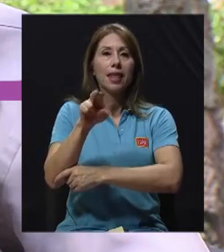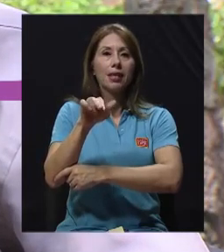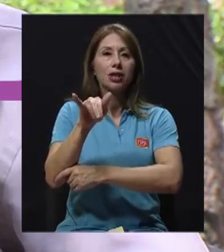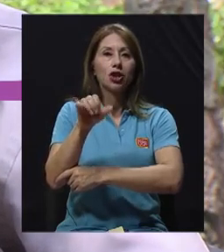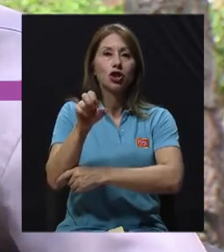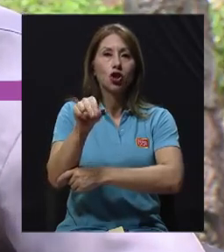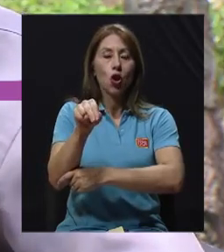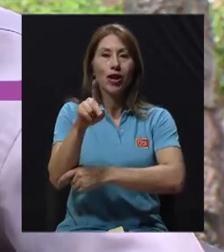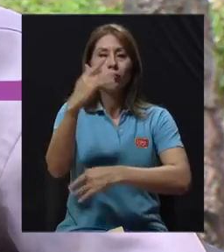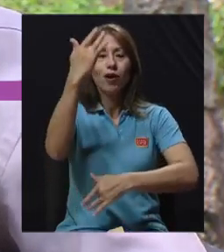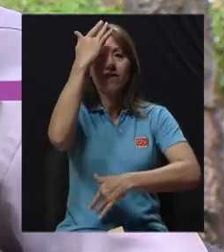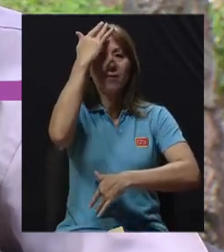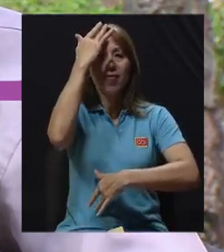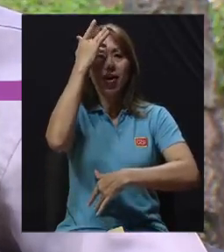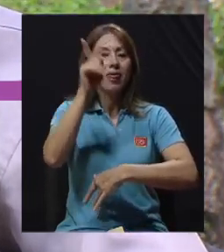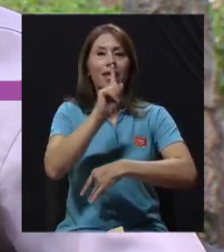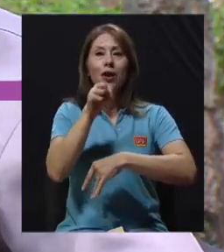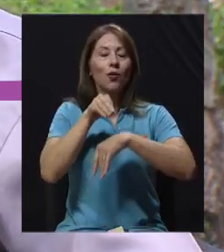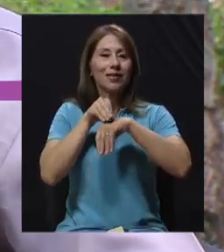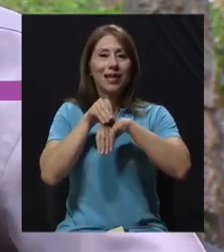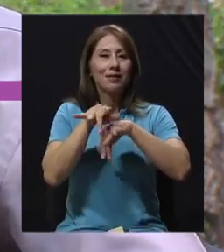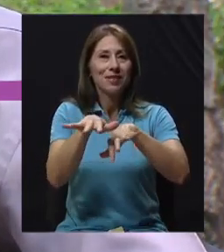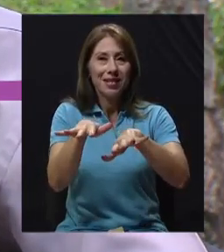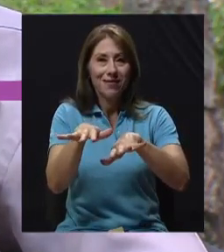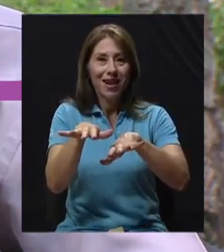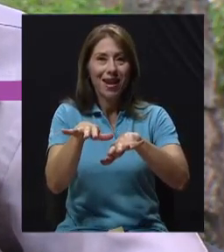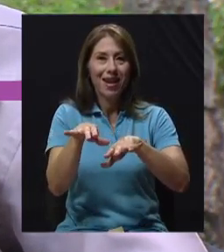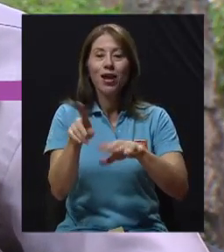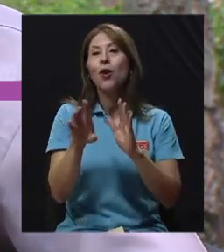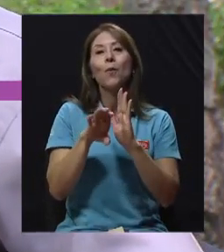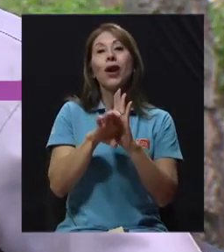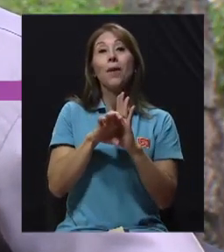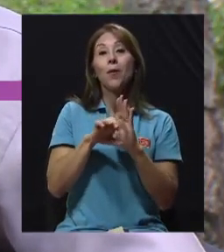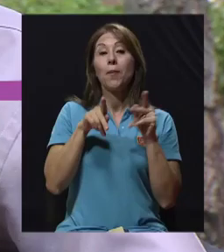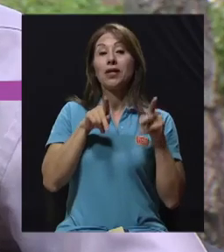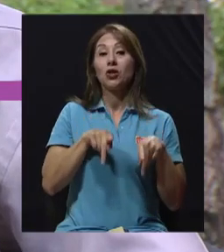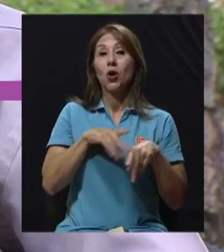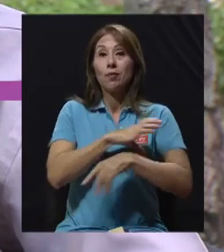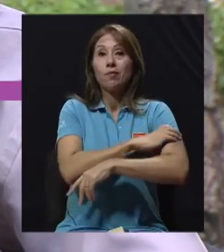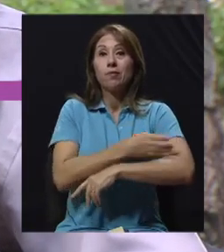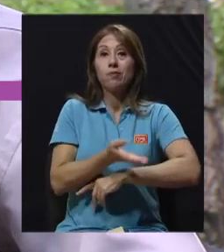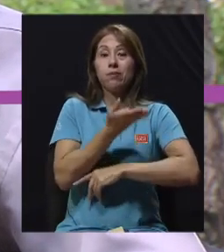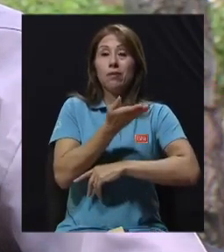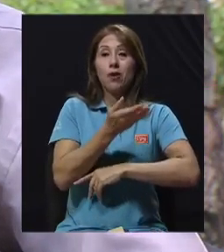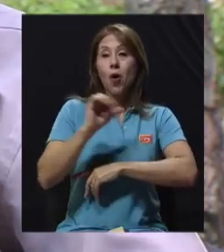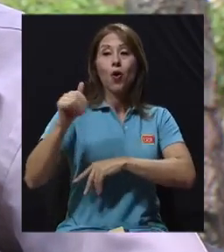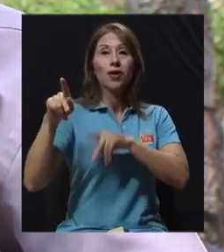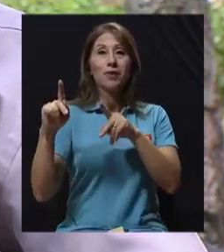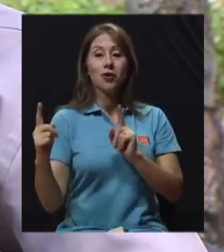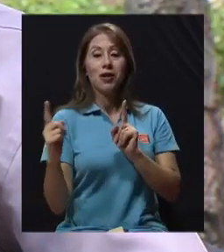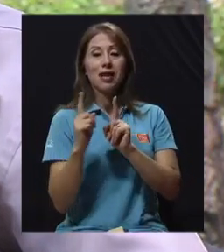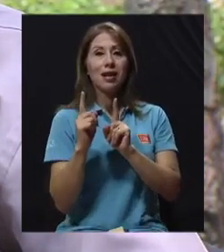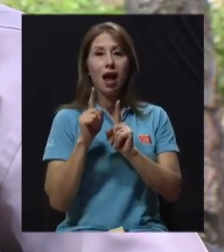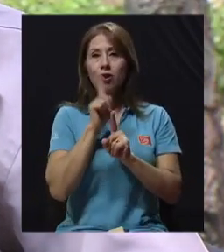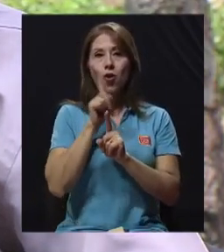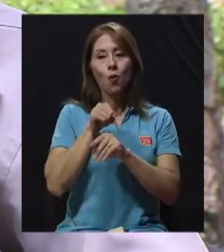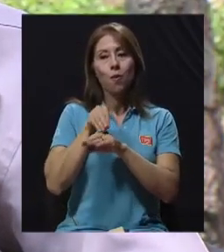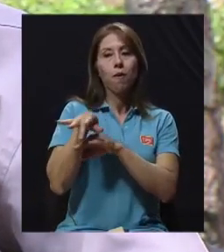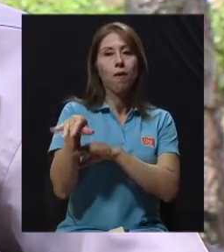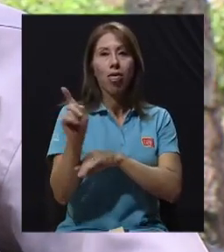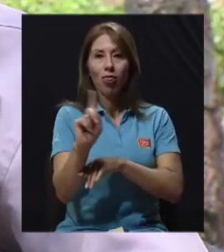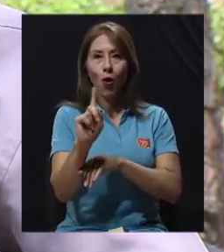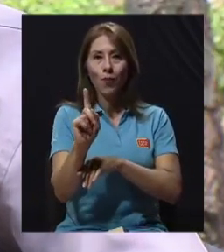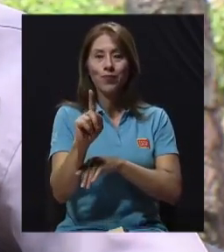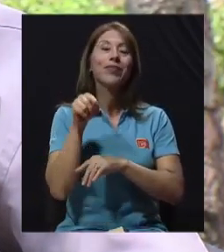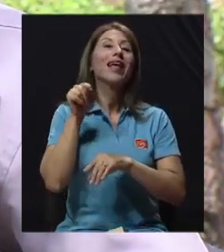no transmisible. Eso quiere decir que no es como una infección que usted se le pasa por estar cerca de una persona, sino que es una enfermedad y que tiene diferentes factores.